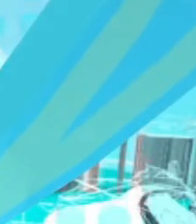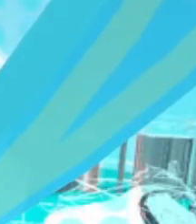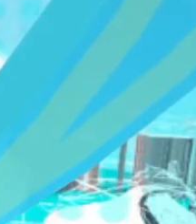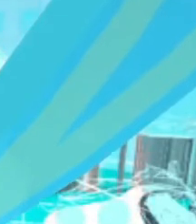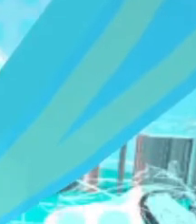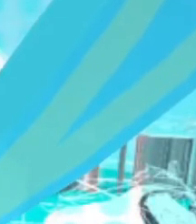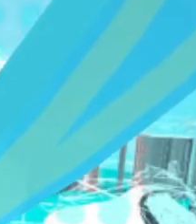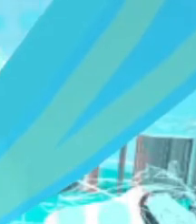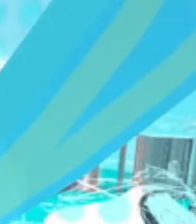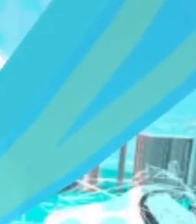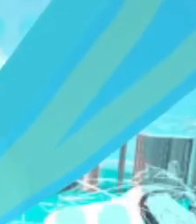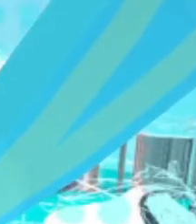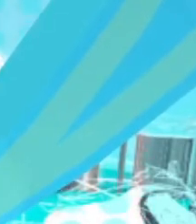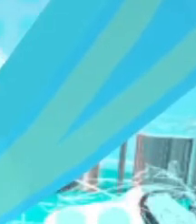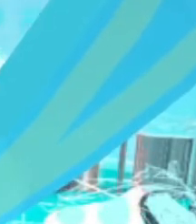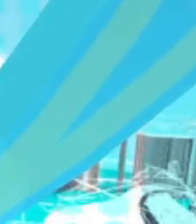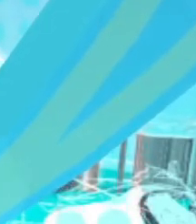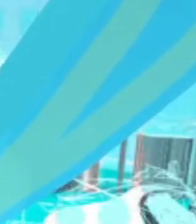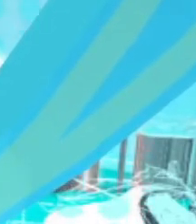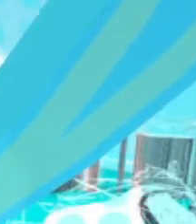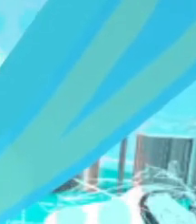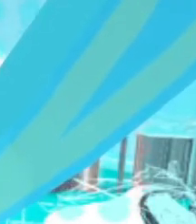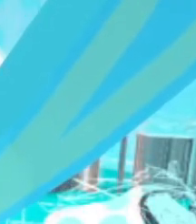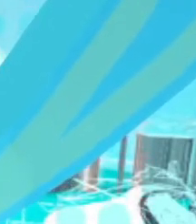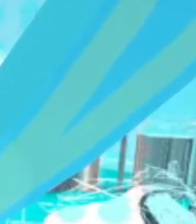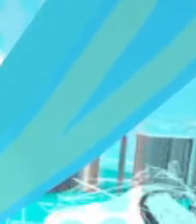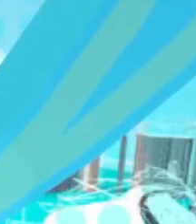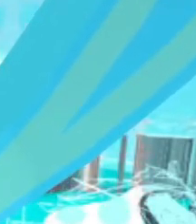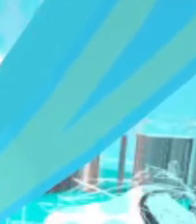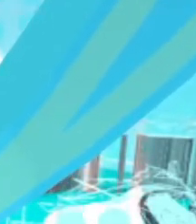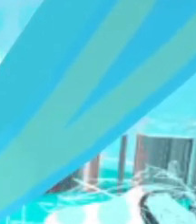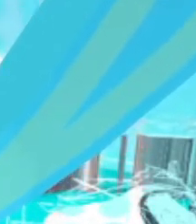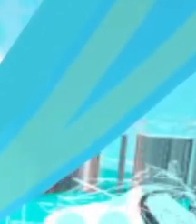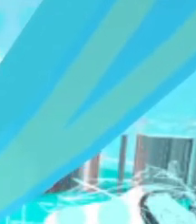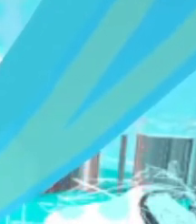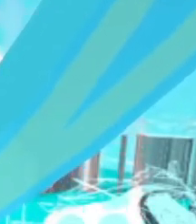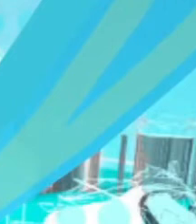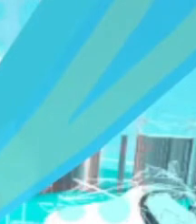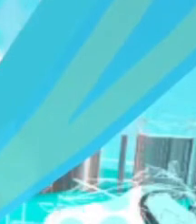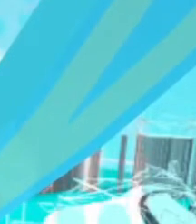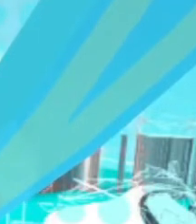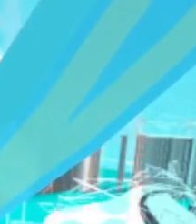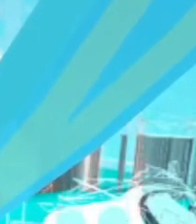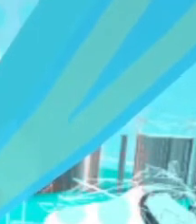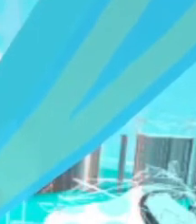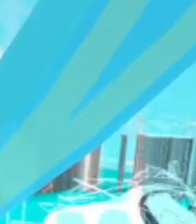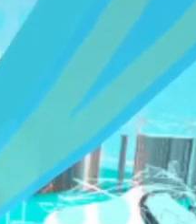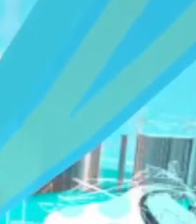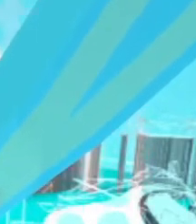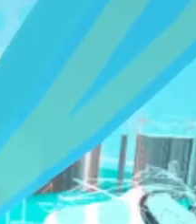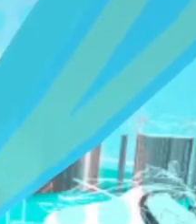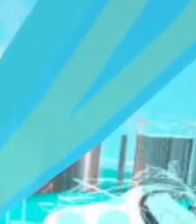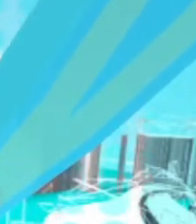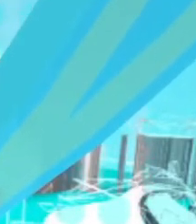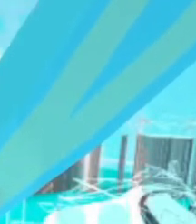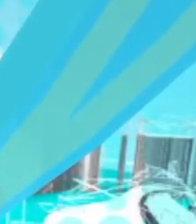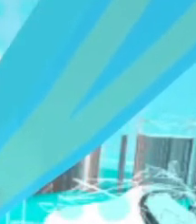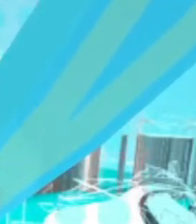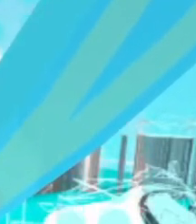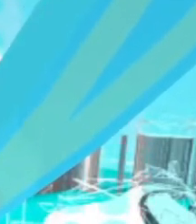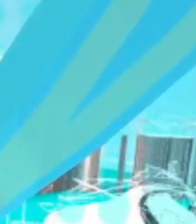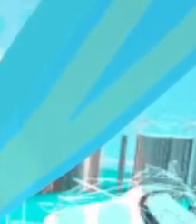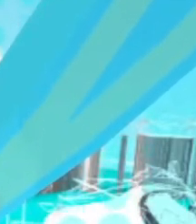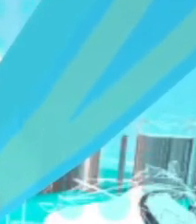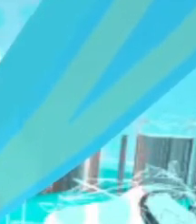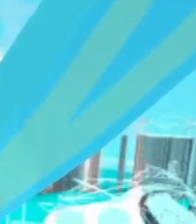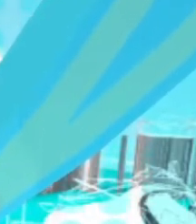90 céntimos. El precio del dólar en la venta cerró a 616 colones con